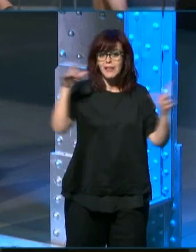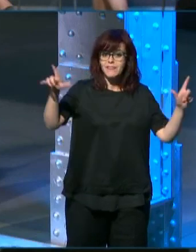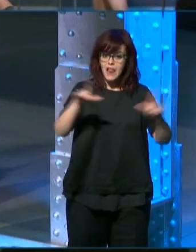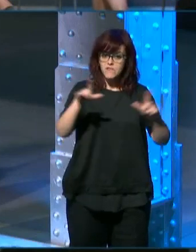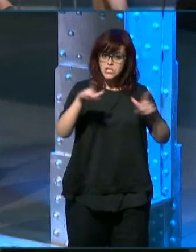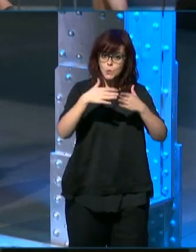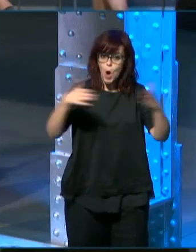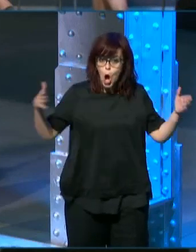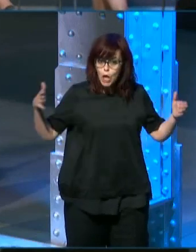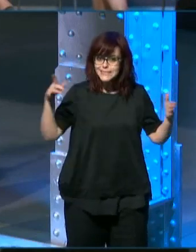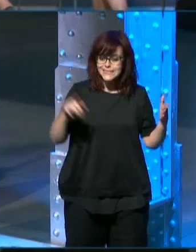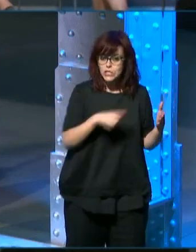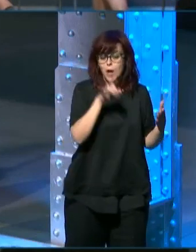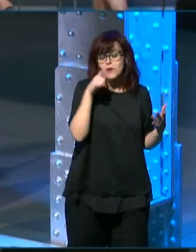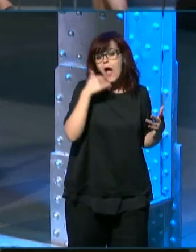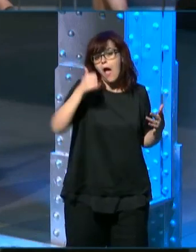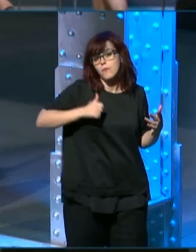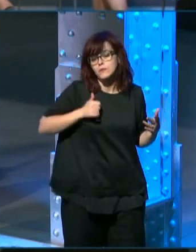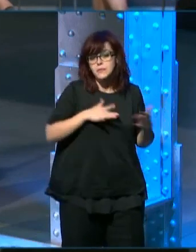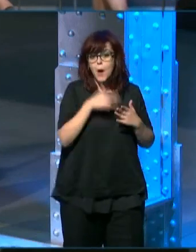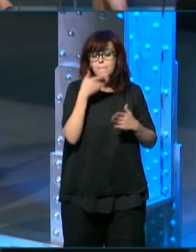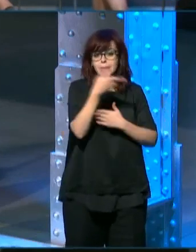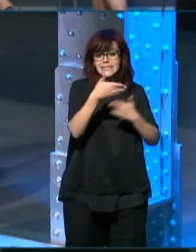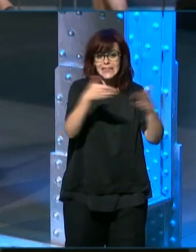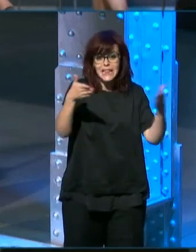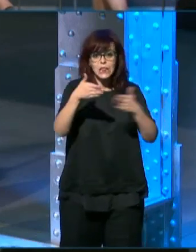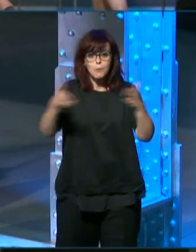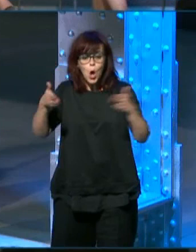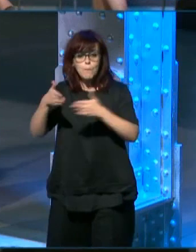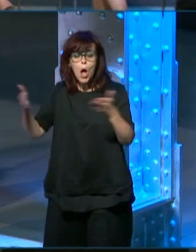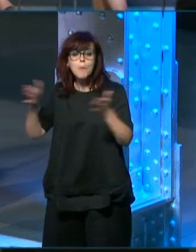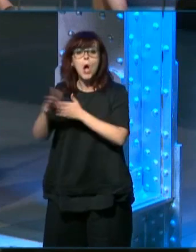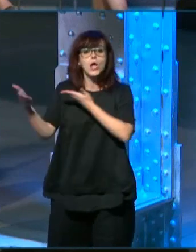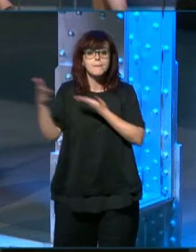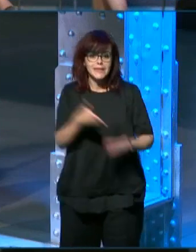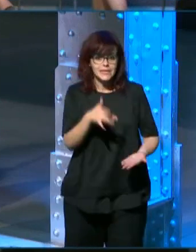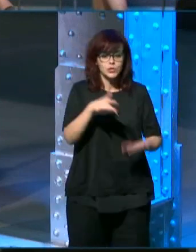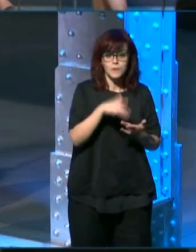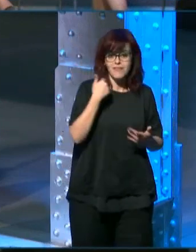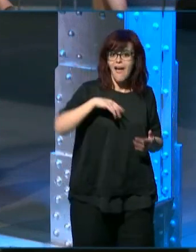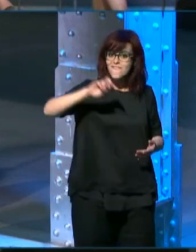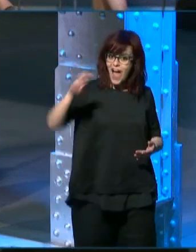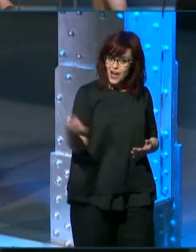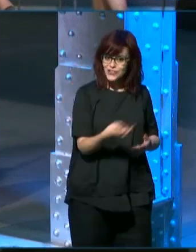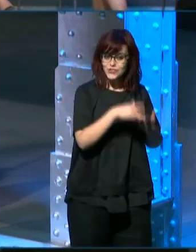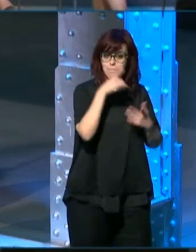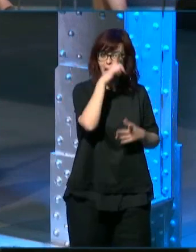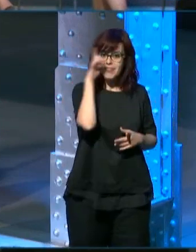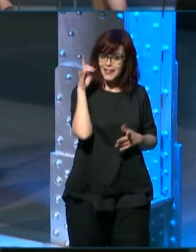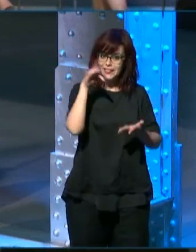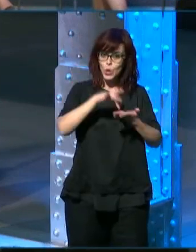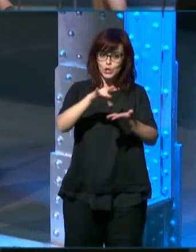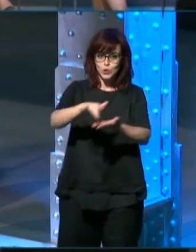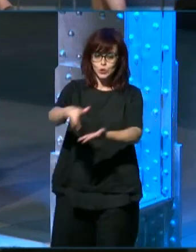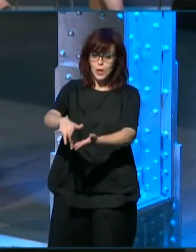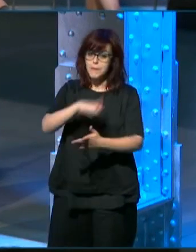televisión. Mientras tanto, vamos a seguir presentándolo en lugares en los que nos inviten. Ya hay varios previstos en Madrid, pero